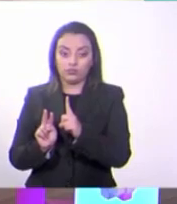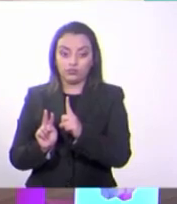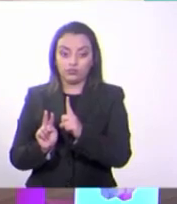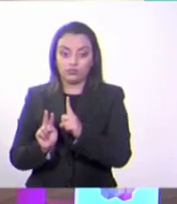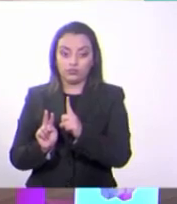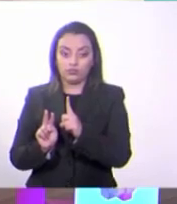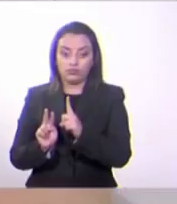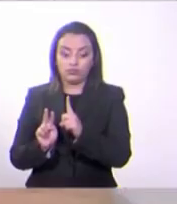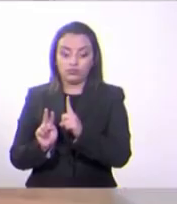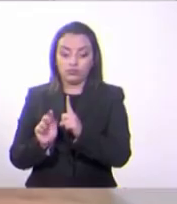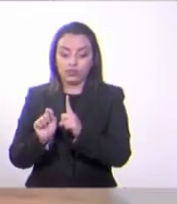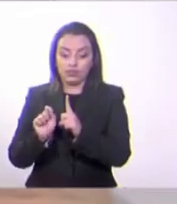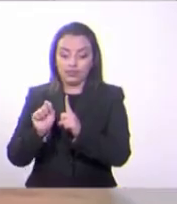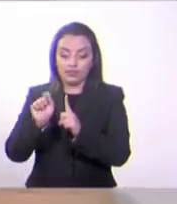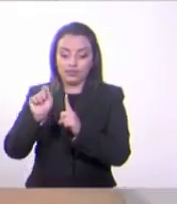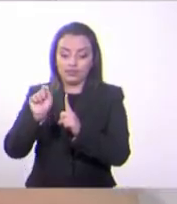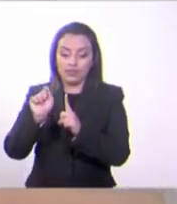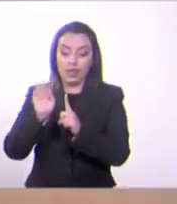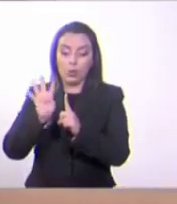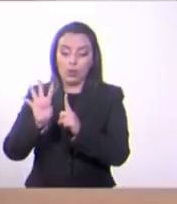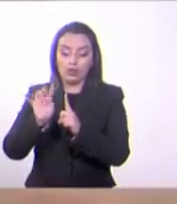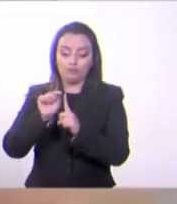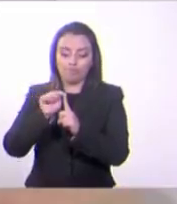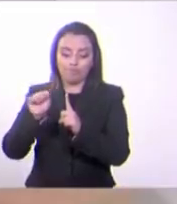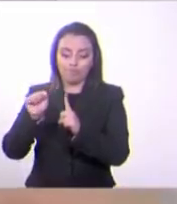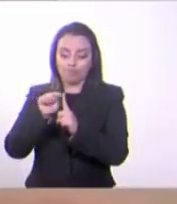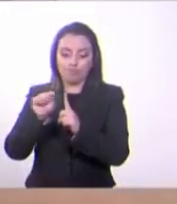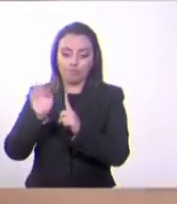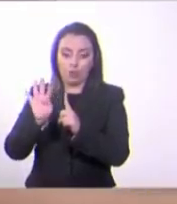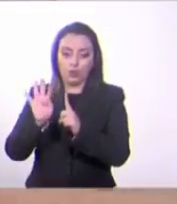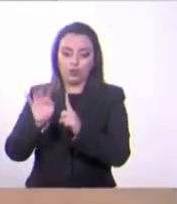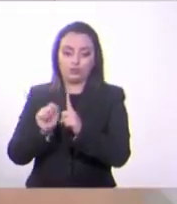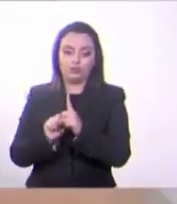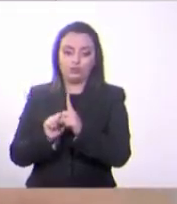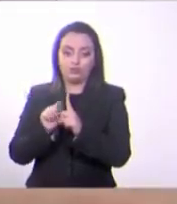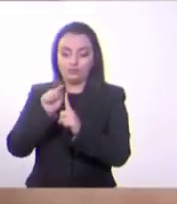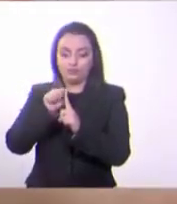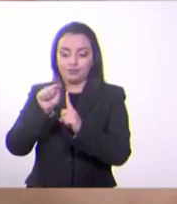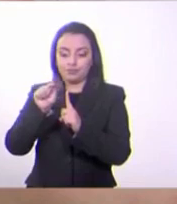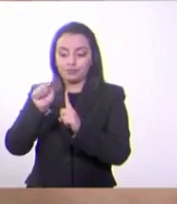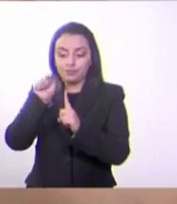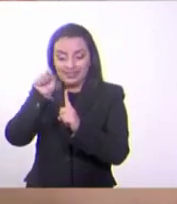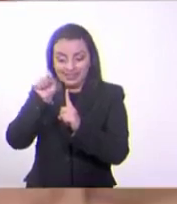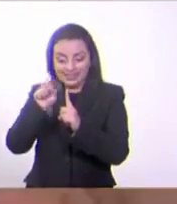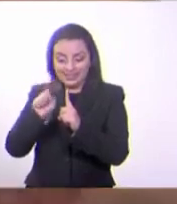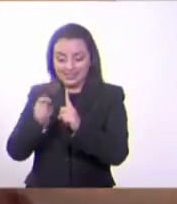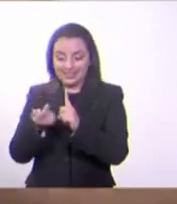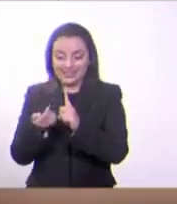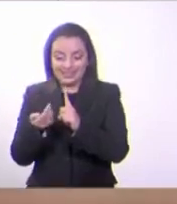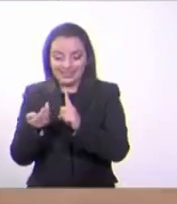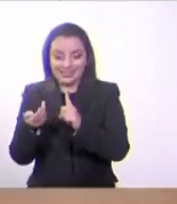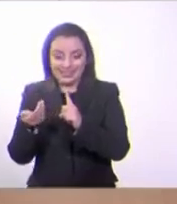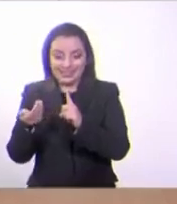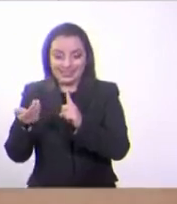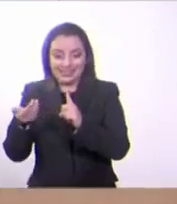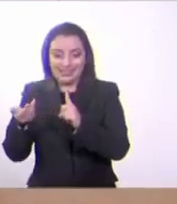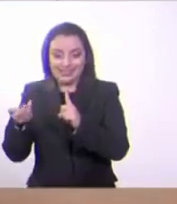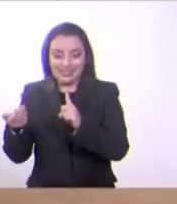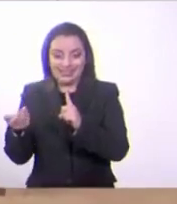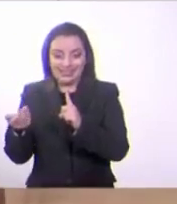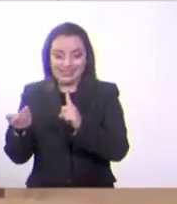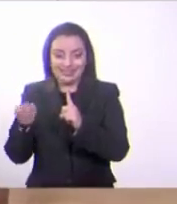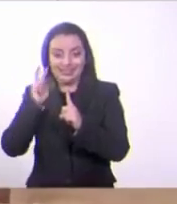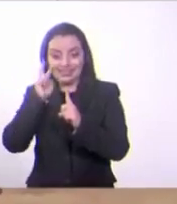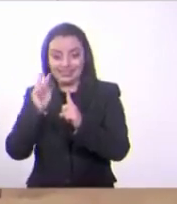4. Ujú. Ahora me voy a mover hacia la derecha, como estoy indicando en este momento. Veamos.